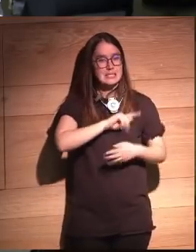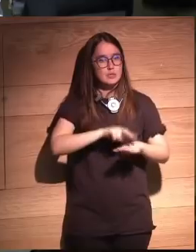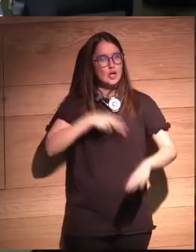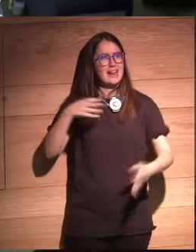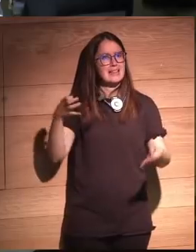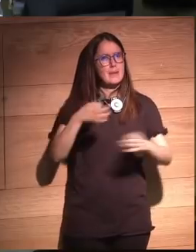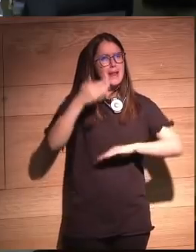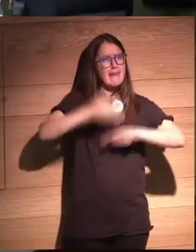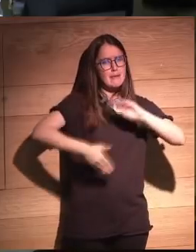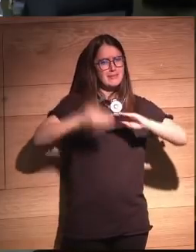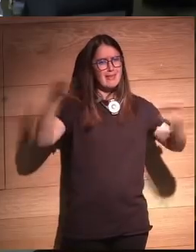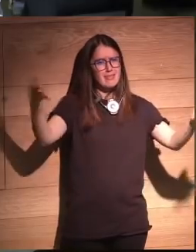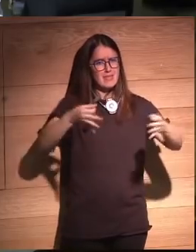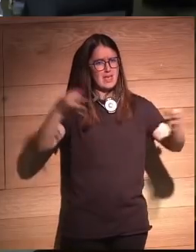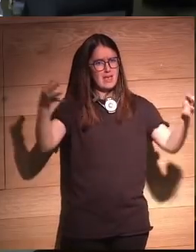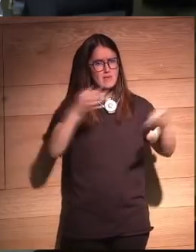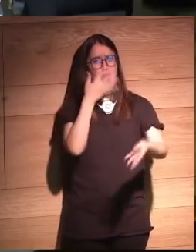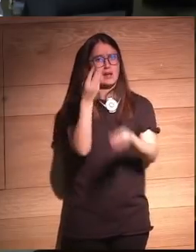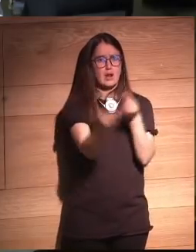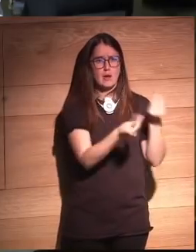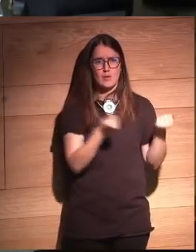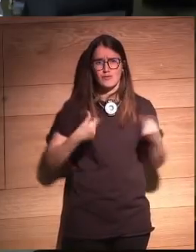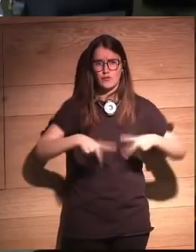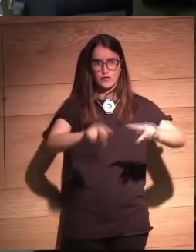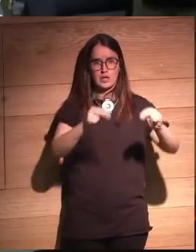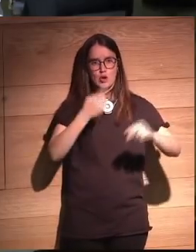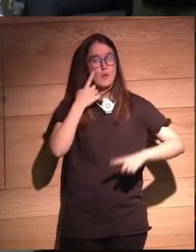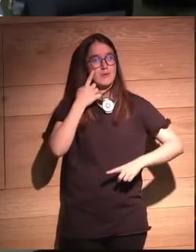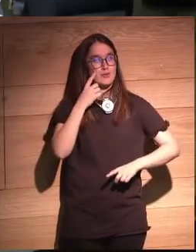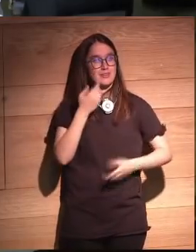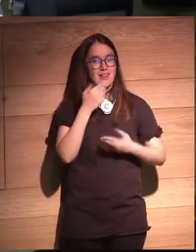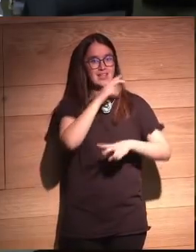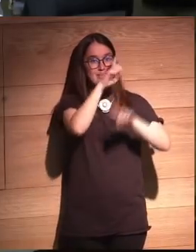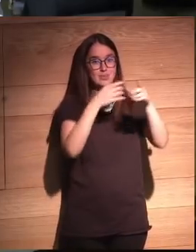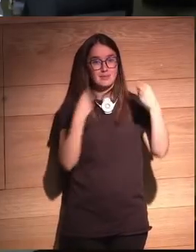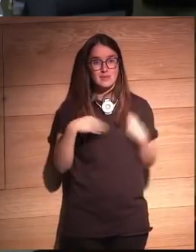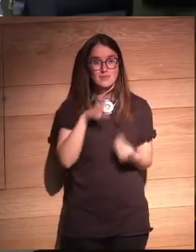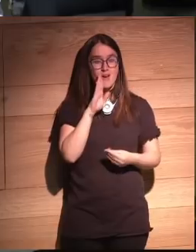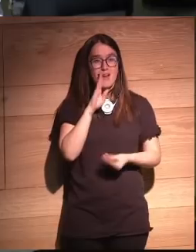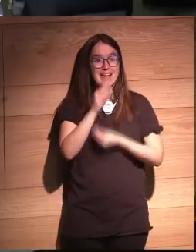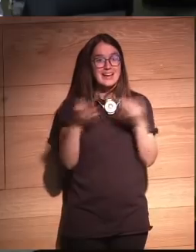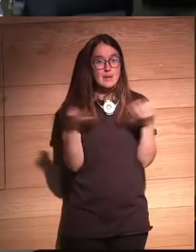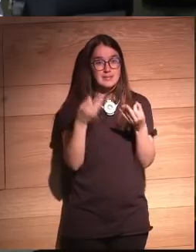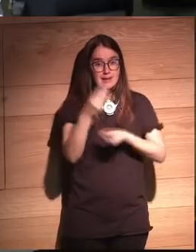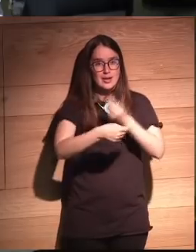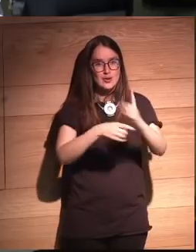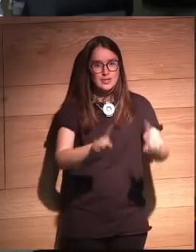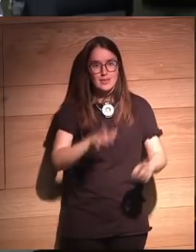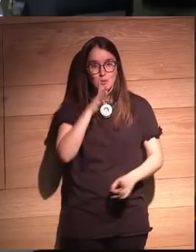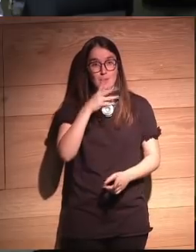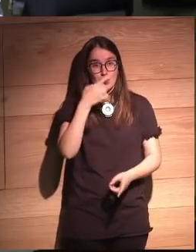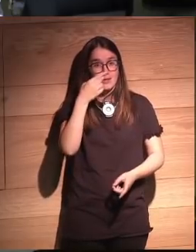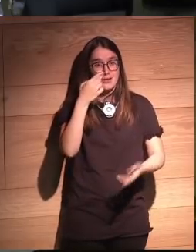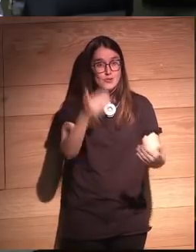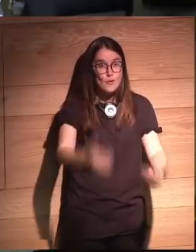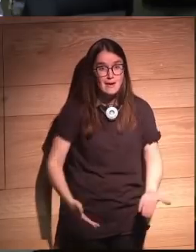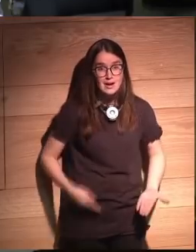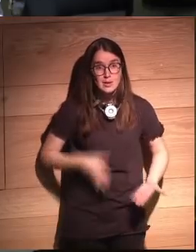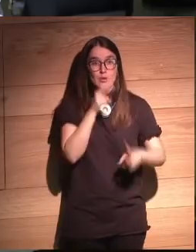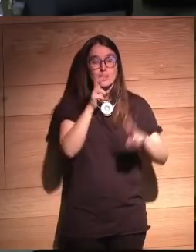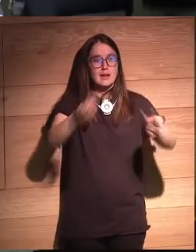tiene que poner límites a la función especulativa de la vivienda, y lo vemos con encuestas como esas. ¿Qué pasa? Que no se hacen ese tipo de encuestas porque no interesan, porque